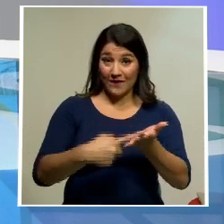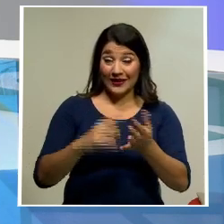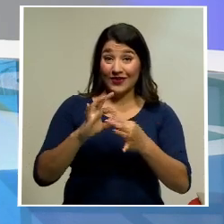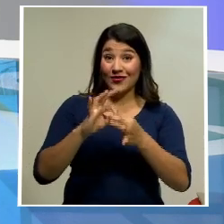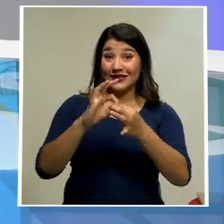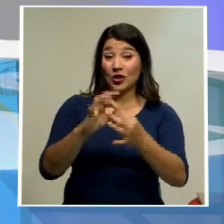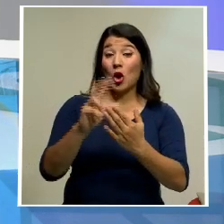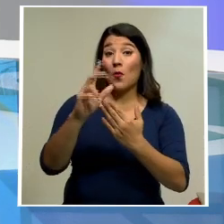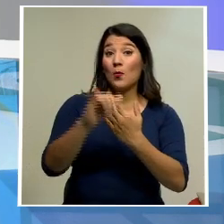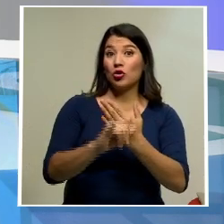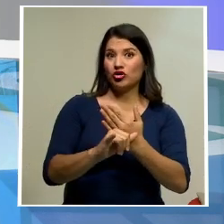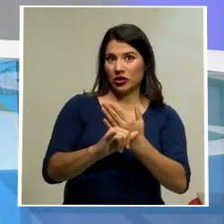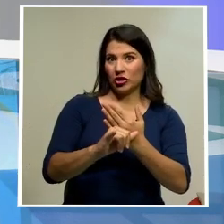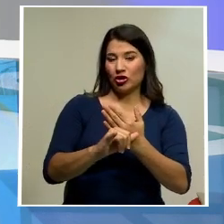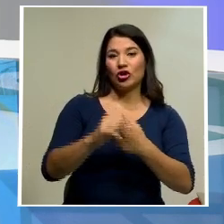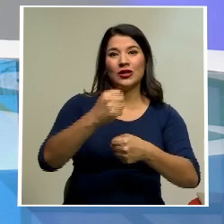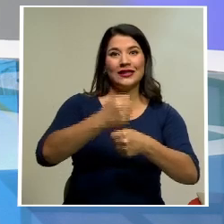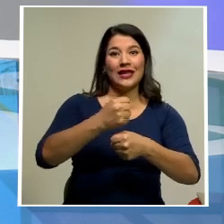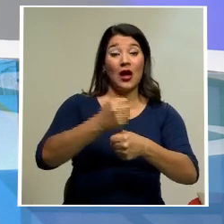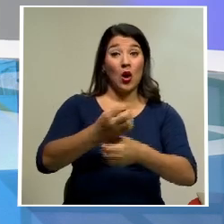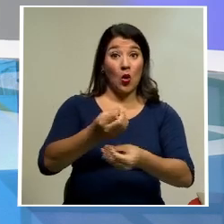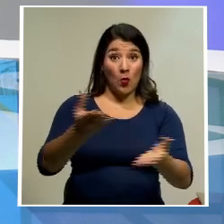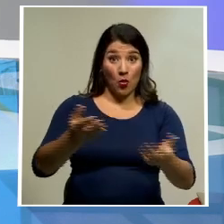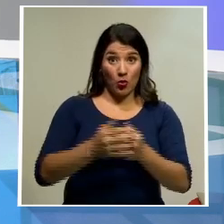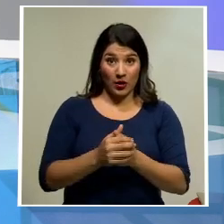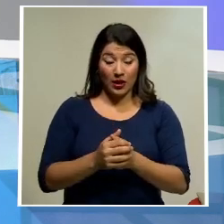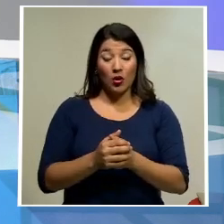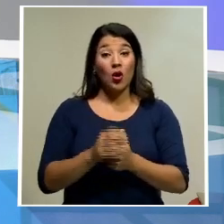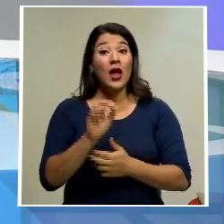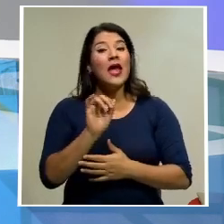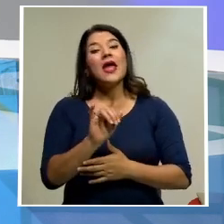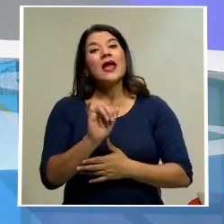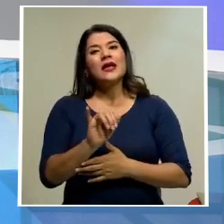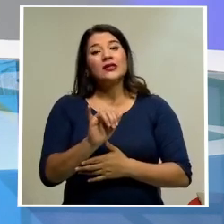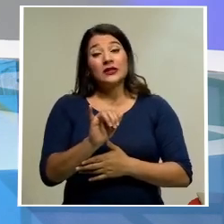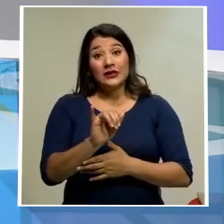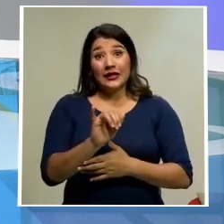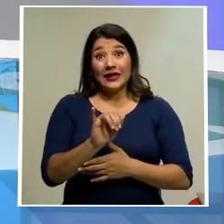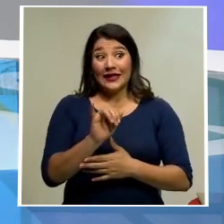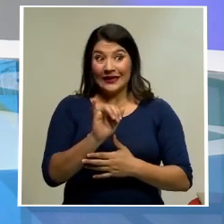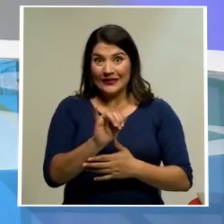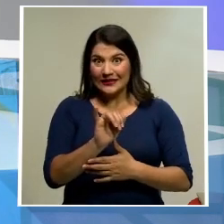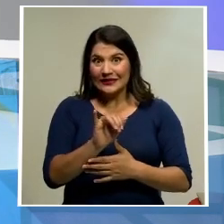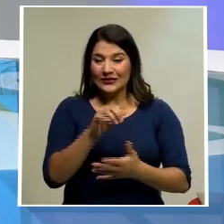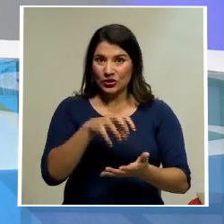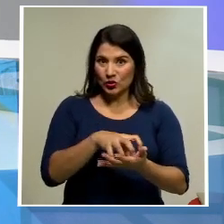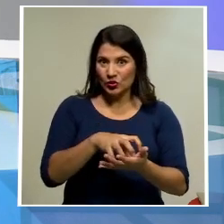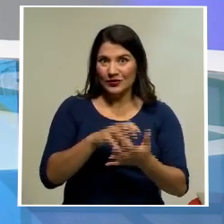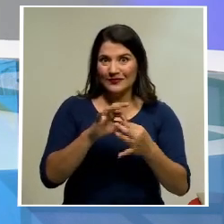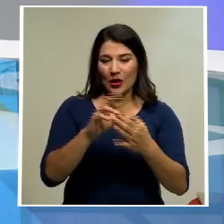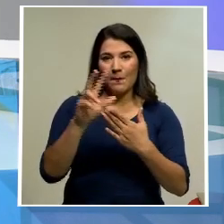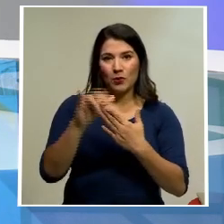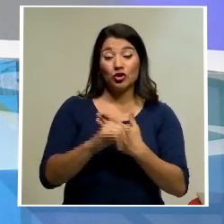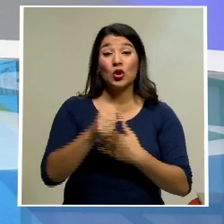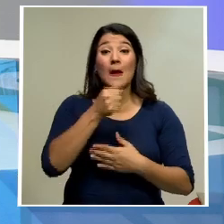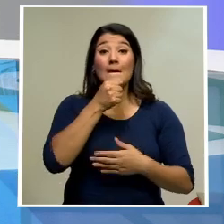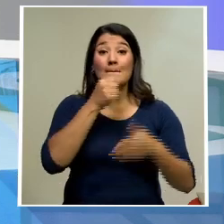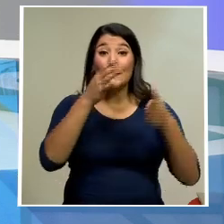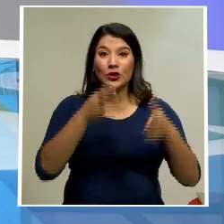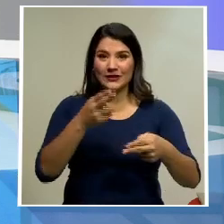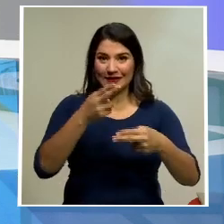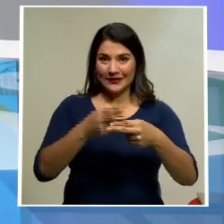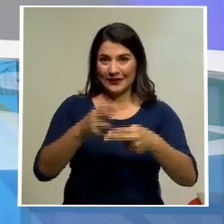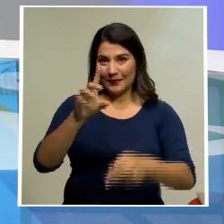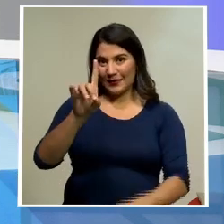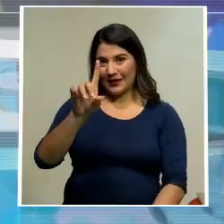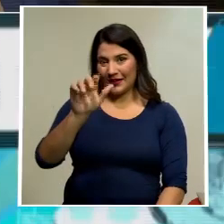una nueva duda que surge a raíz del portanto de la Sala Constitucional sobre este controversial proyecto. El periodista David Roversi está